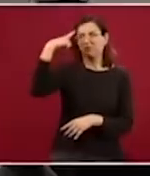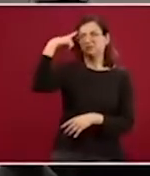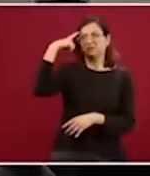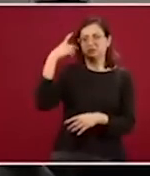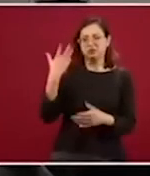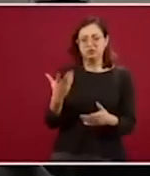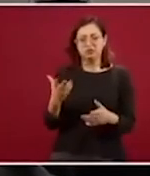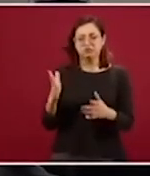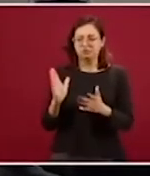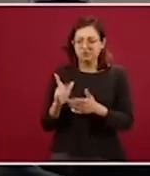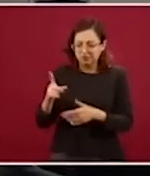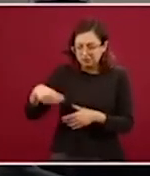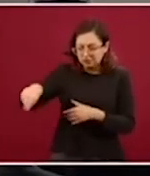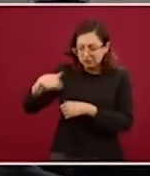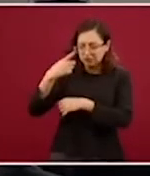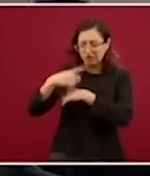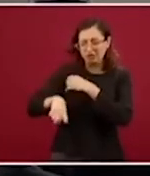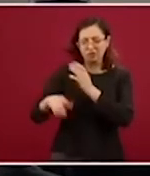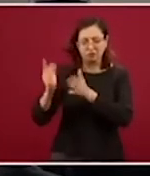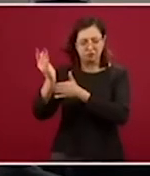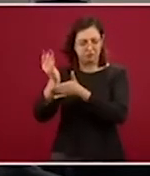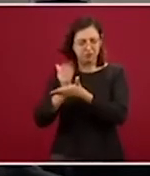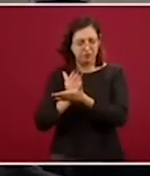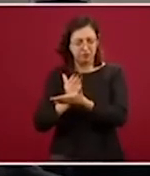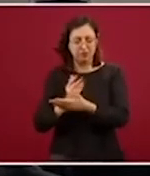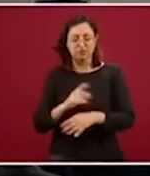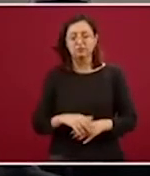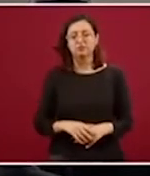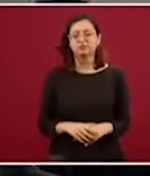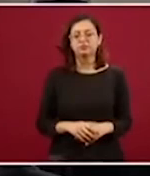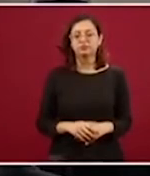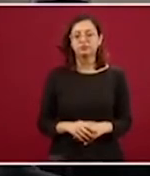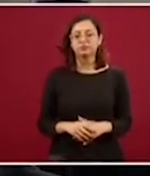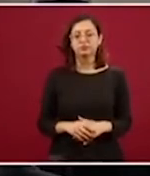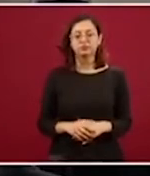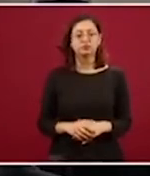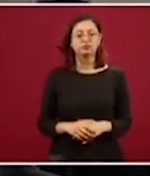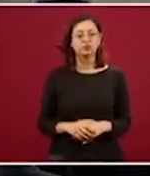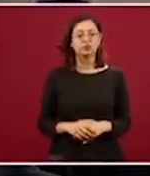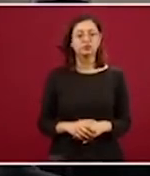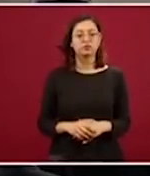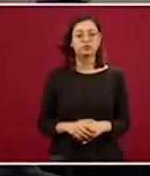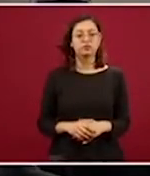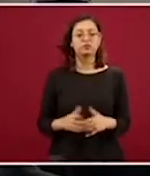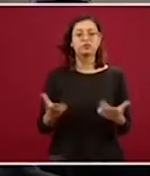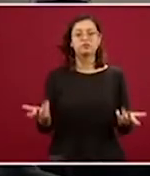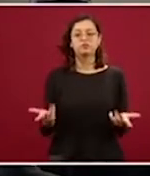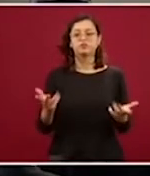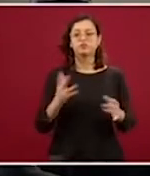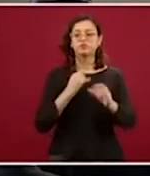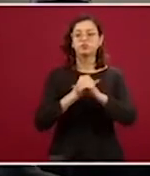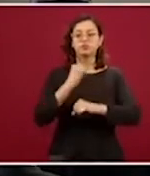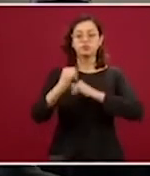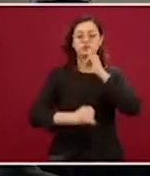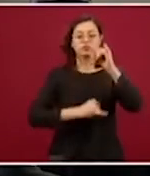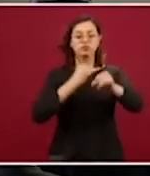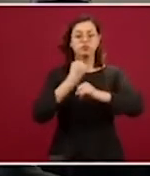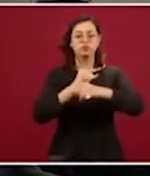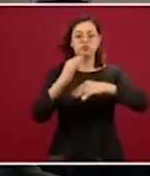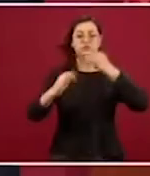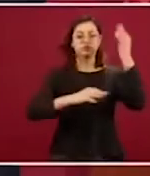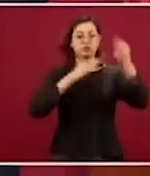o de cualquier otra naturaleza. Entonces, por eso, aunque los medios internacionales nos